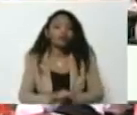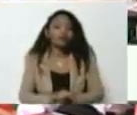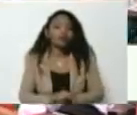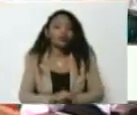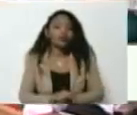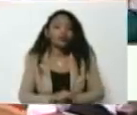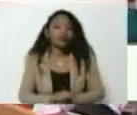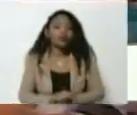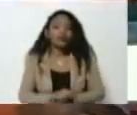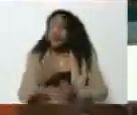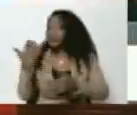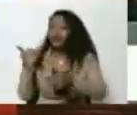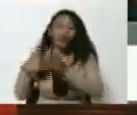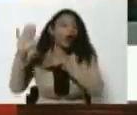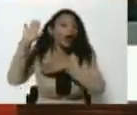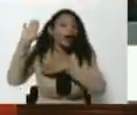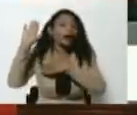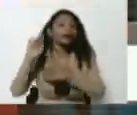¡Se fue!